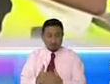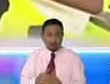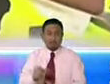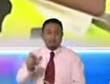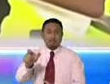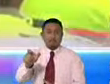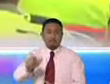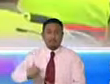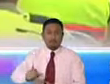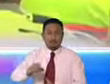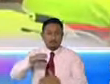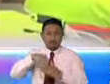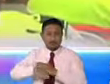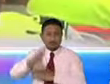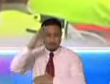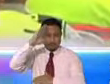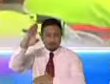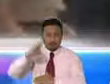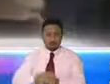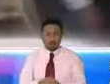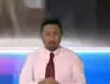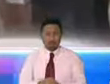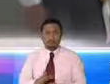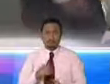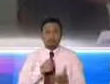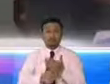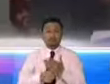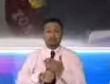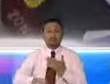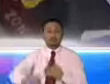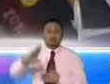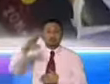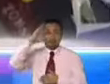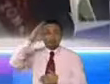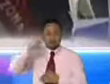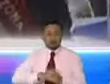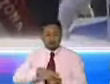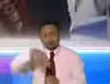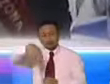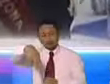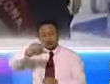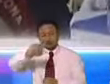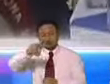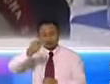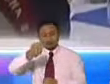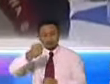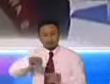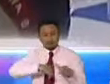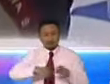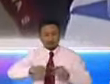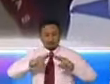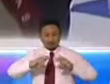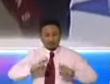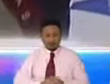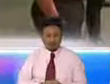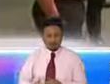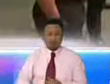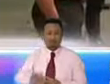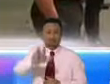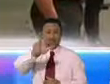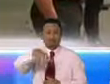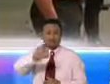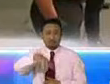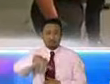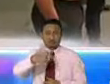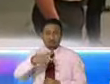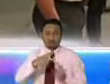de ingreso a la Policía Nacional. El ministro del Interior, César Navas, explicó que las investigaciones duraron 3 meses e iniciaron